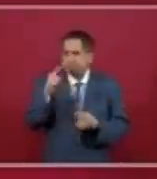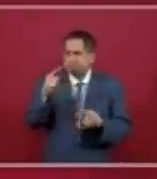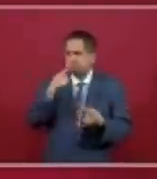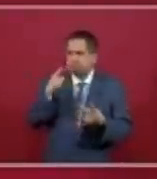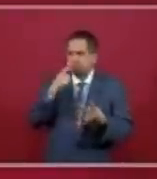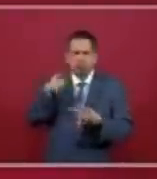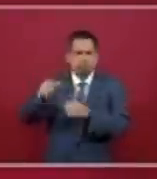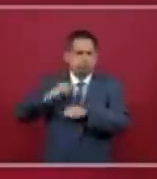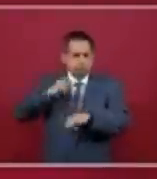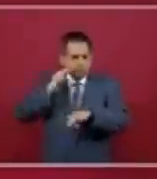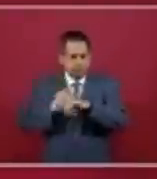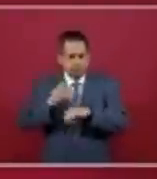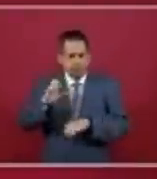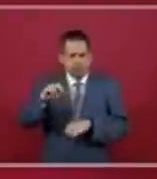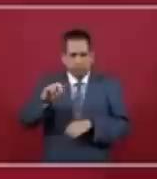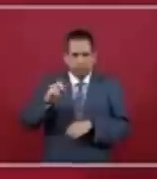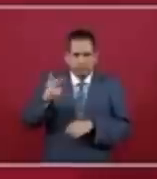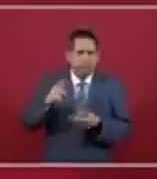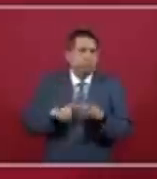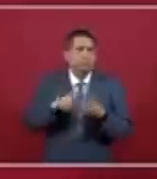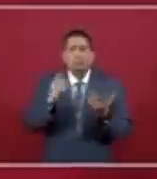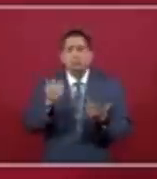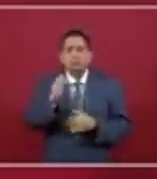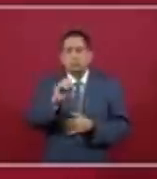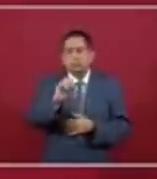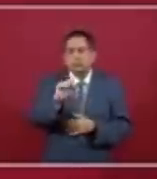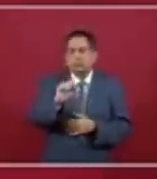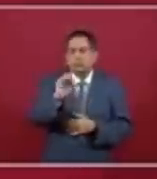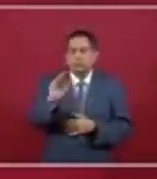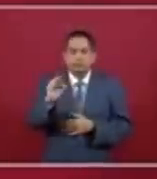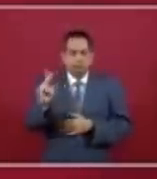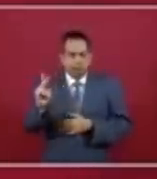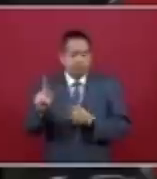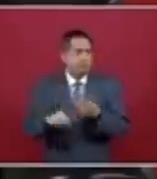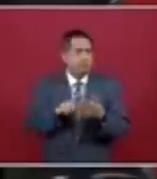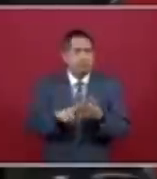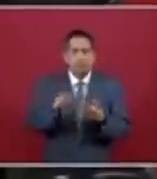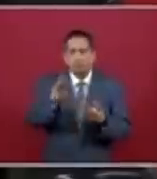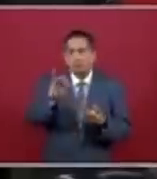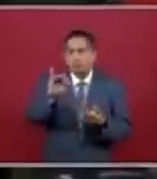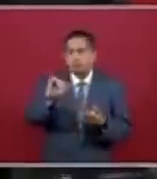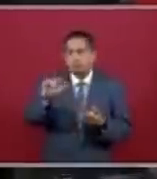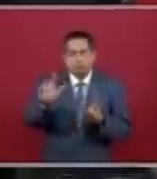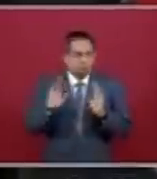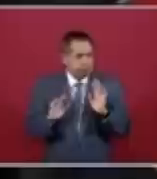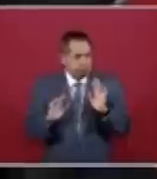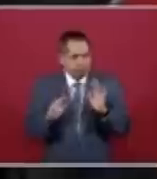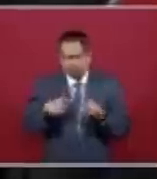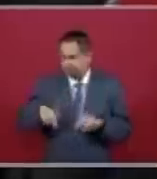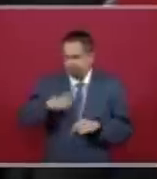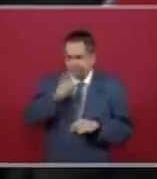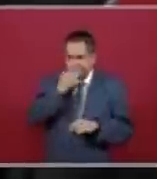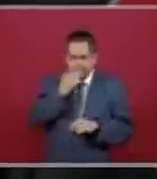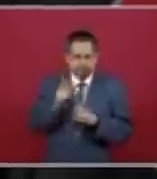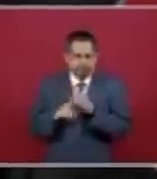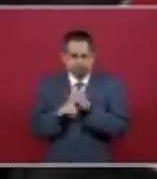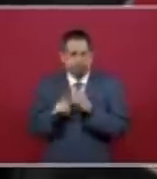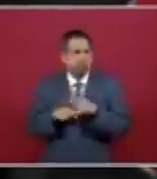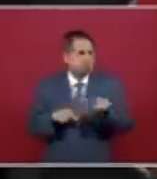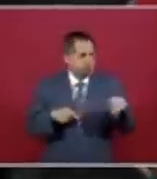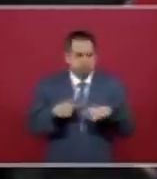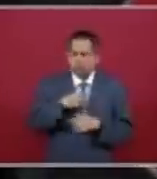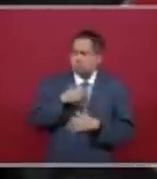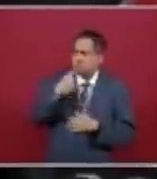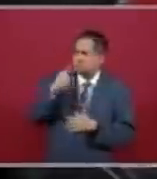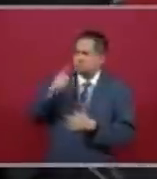o bien con la función pública o bien con la fiscalía. Nosotros no tenemos problema alguno en relación que